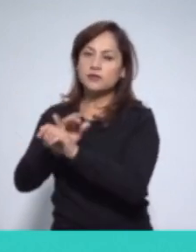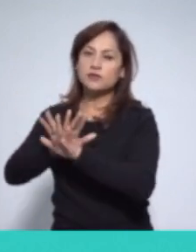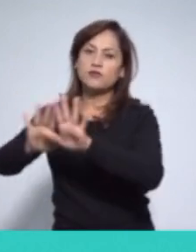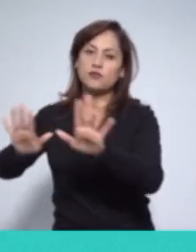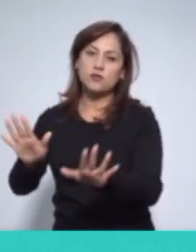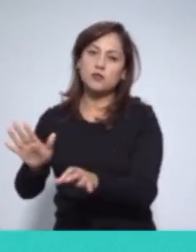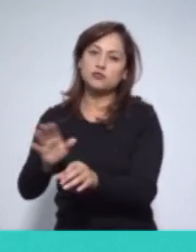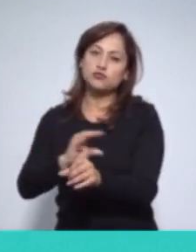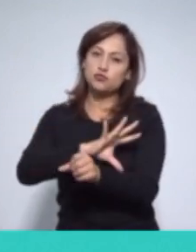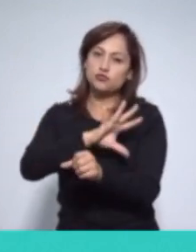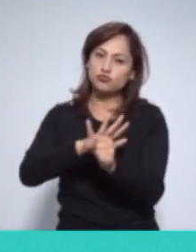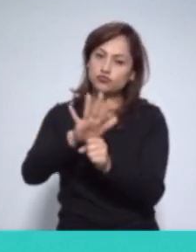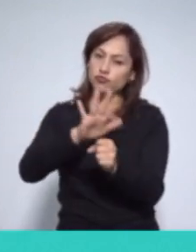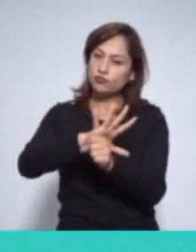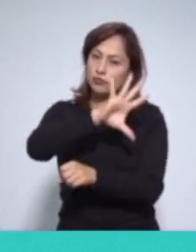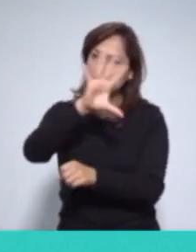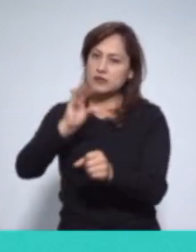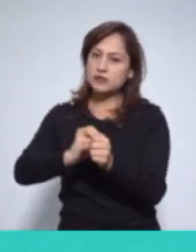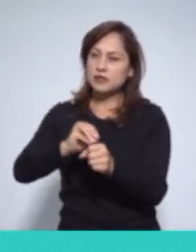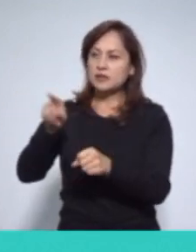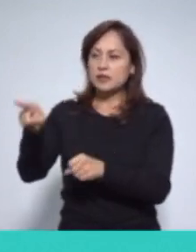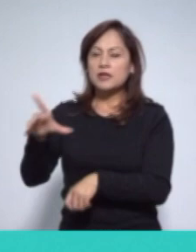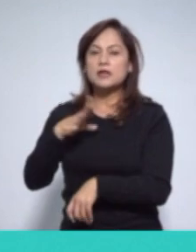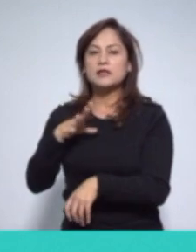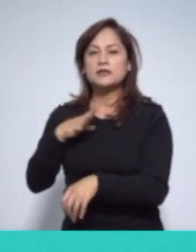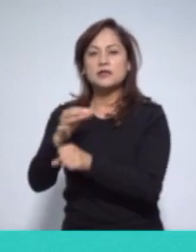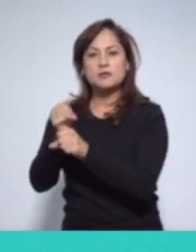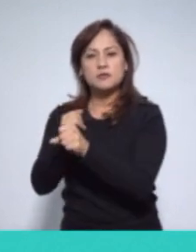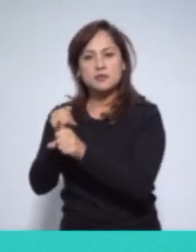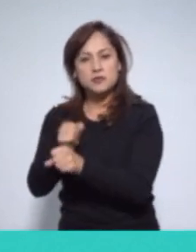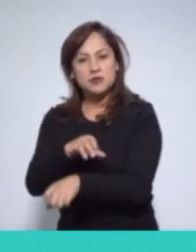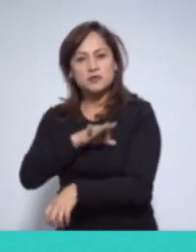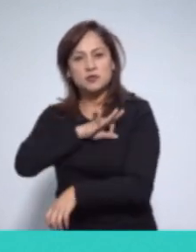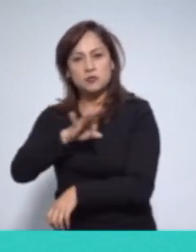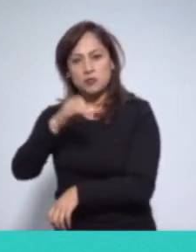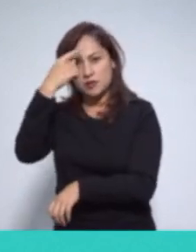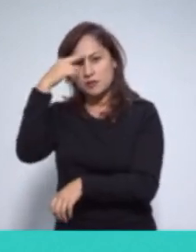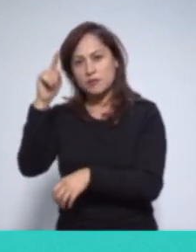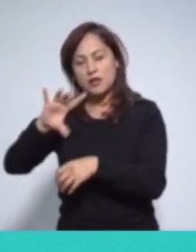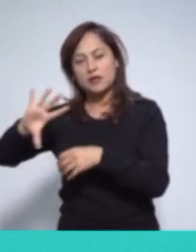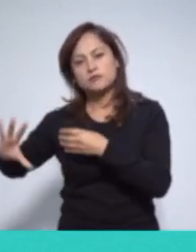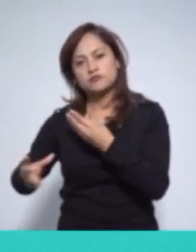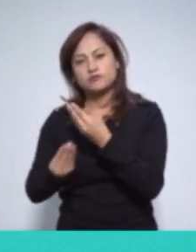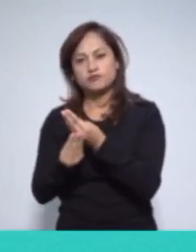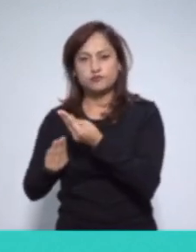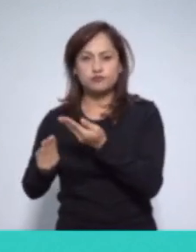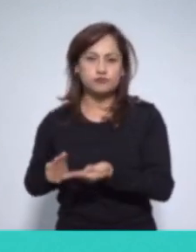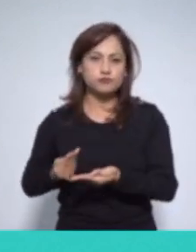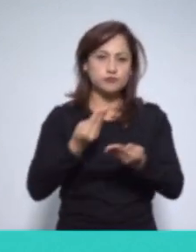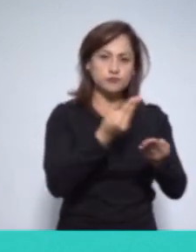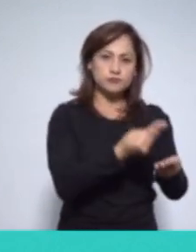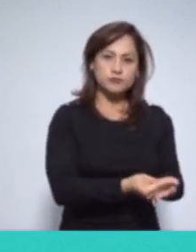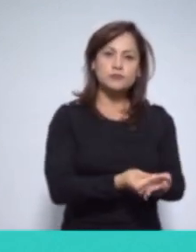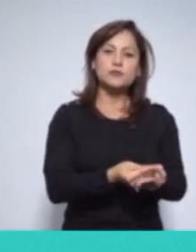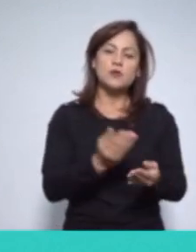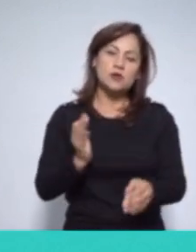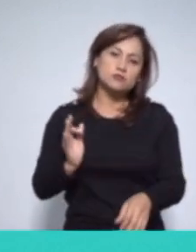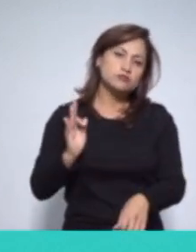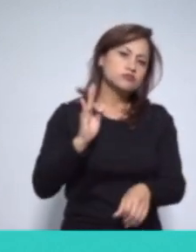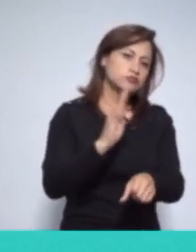cual cuenta con recursos para formular un requerimiento de información adicional, si hubiera sido el caso, que es la prevención, en los casos